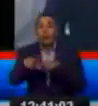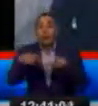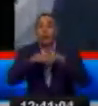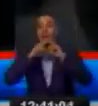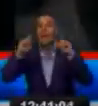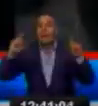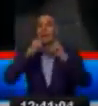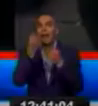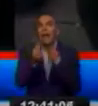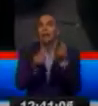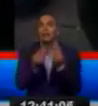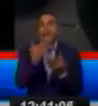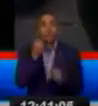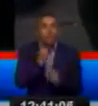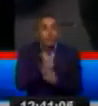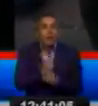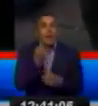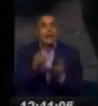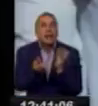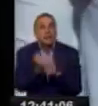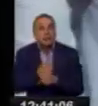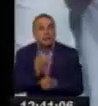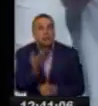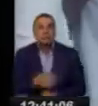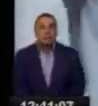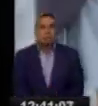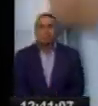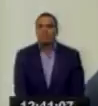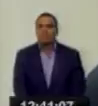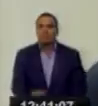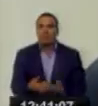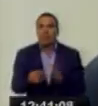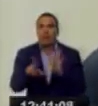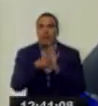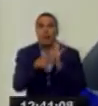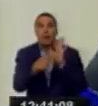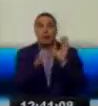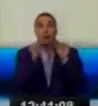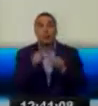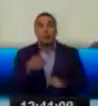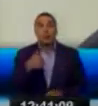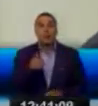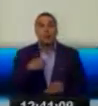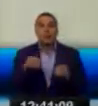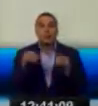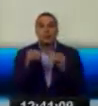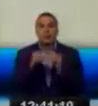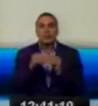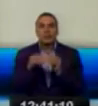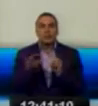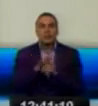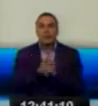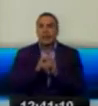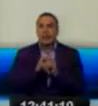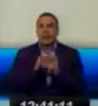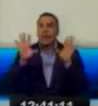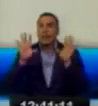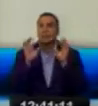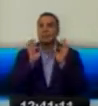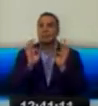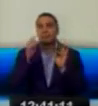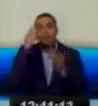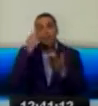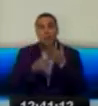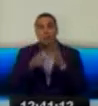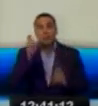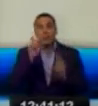las manifestaciones que vivió el país en octubre pasado. Sino a nivel legal, que nos permita tener una regulación completamente clara y adecuada para que la